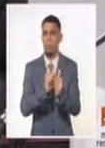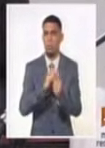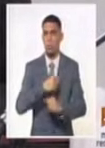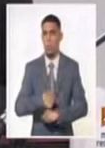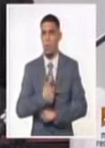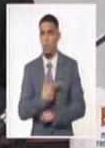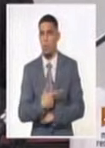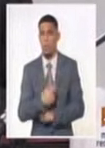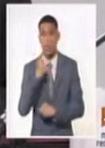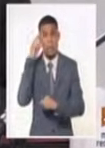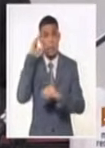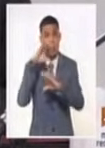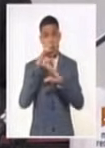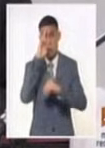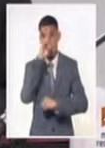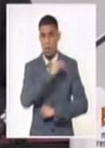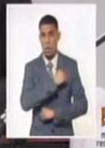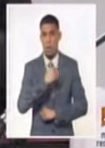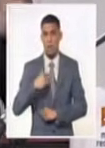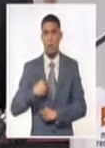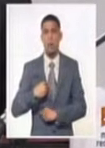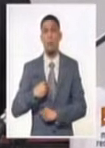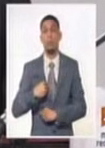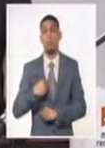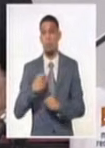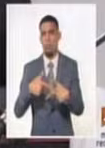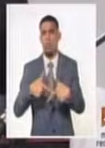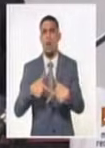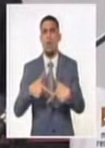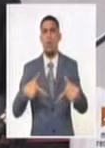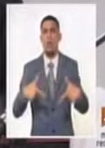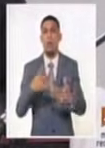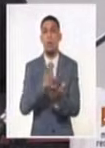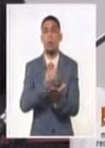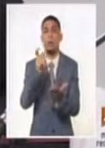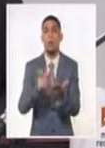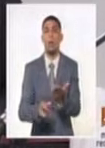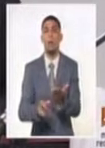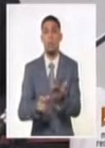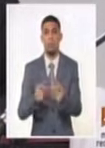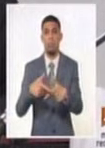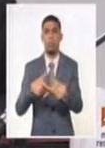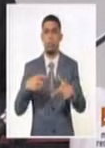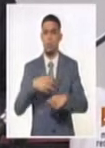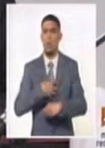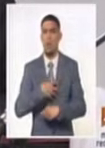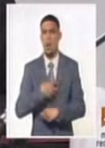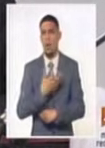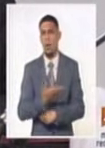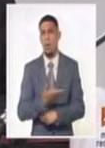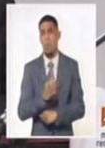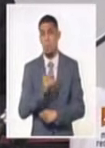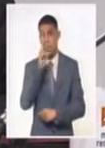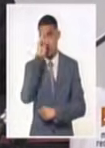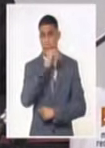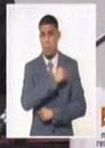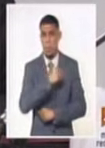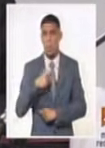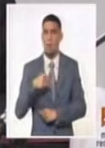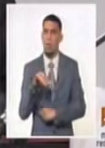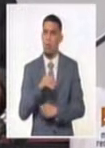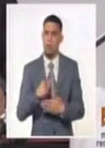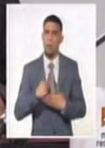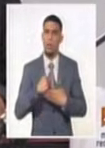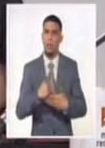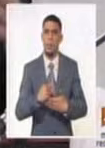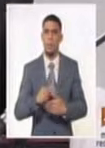ciencias médicas, que son de las mayores matrículas que tiene el país en la educación superior y que tiene también